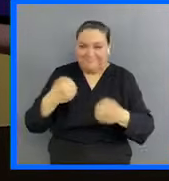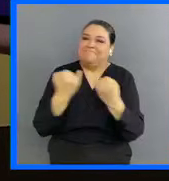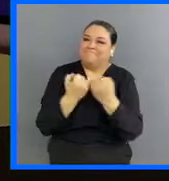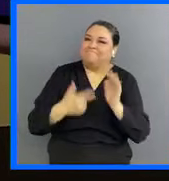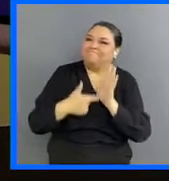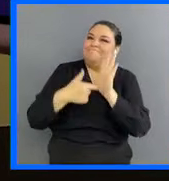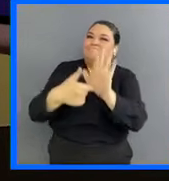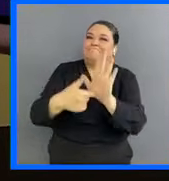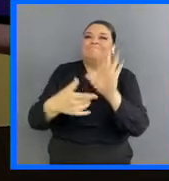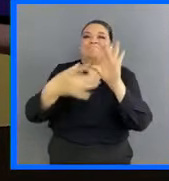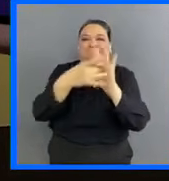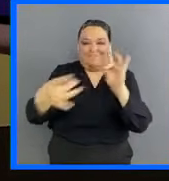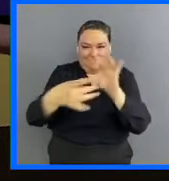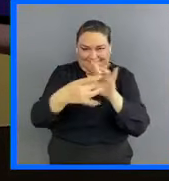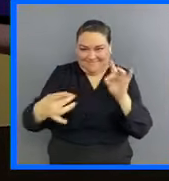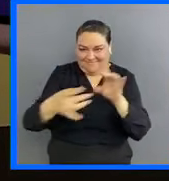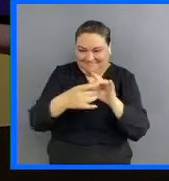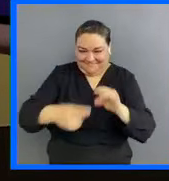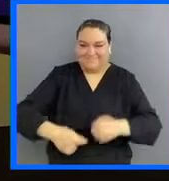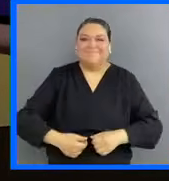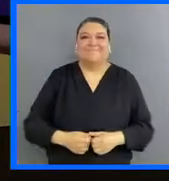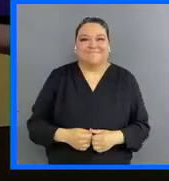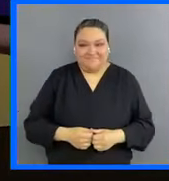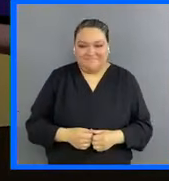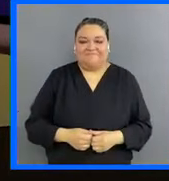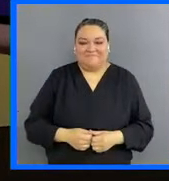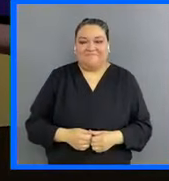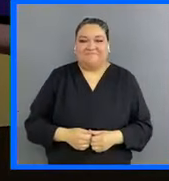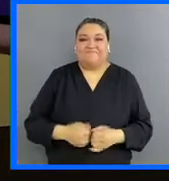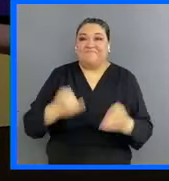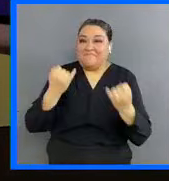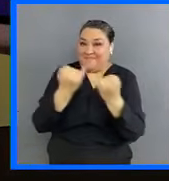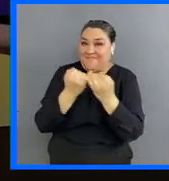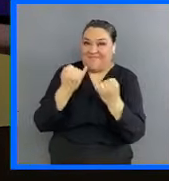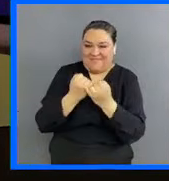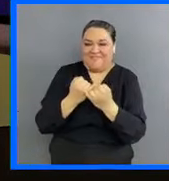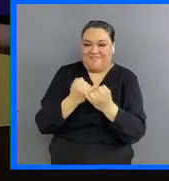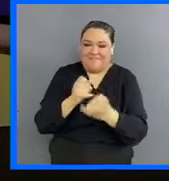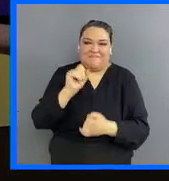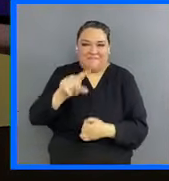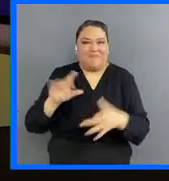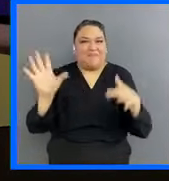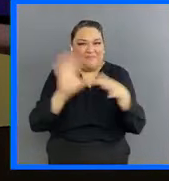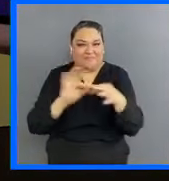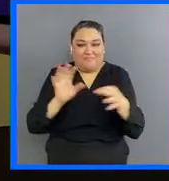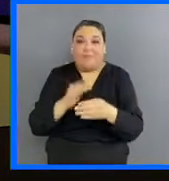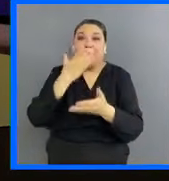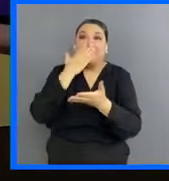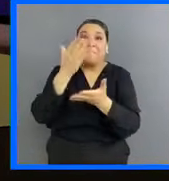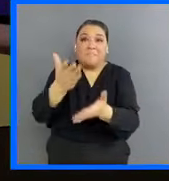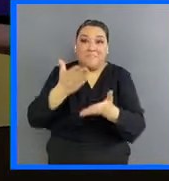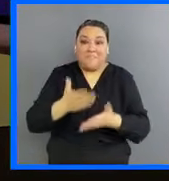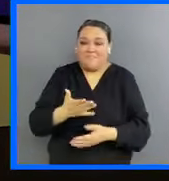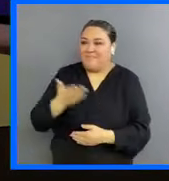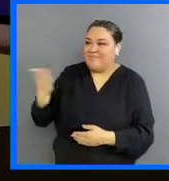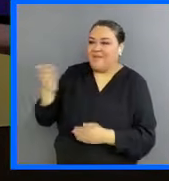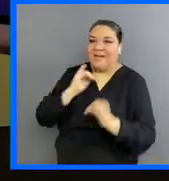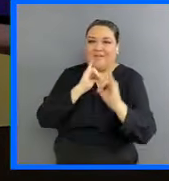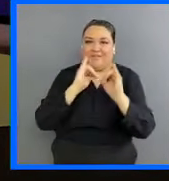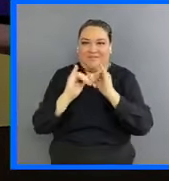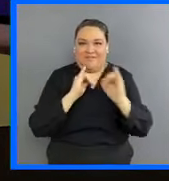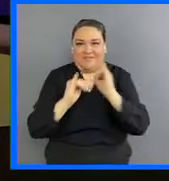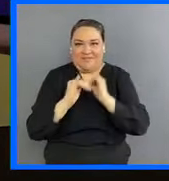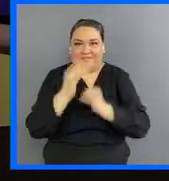Poder Judicial de la Federación y, por supuesto, en el territorio nacional. Damos la bienvenida a Gabriela Herrera, quien nos acompaña